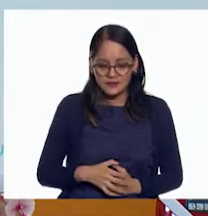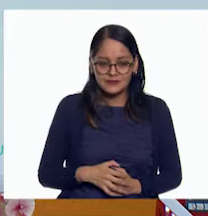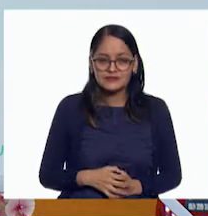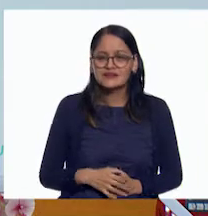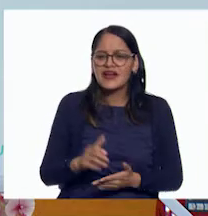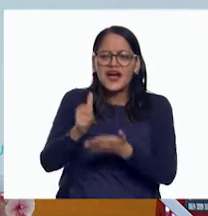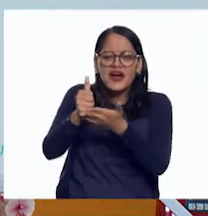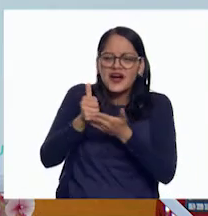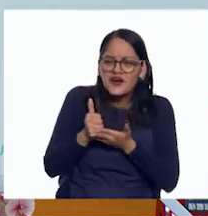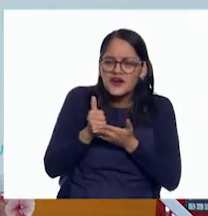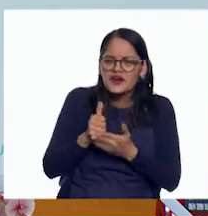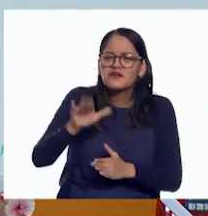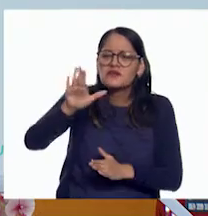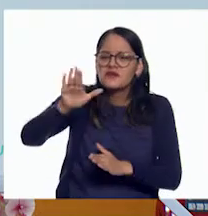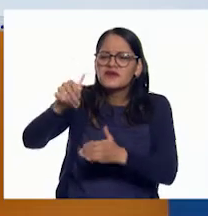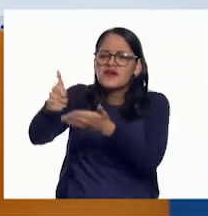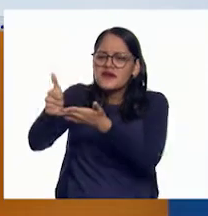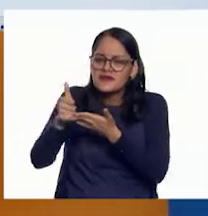¡Auxilio! Socorro.